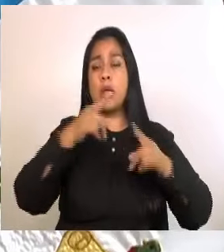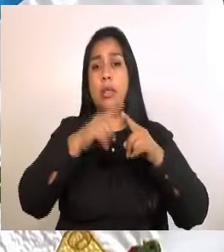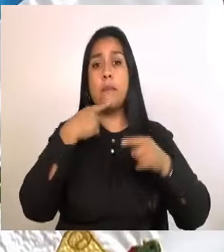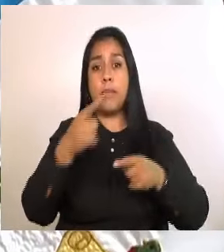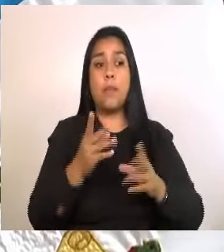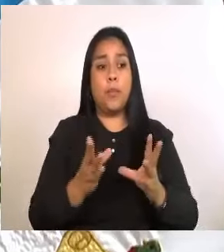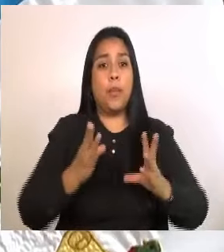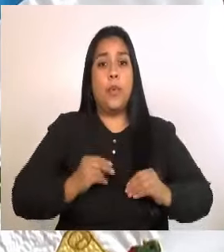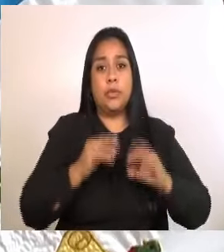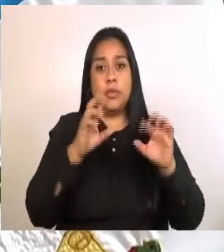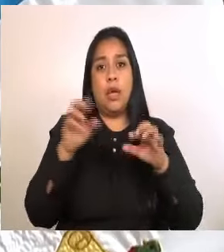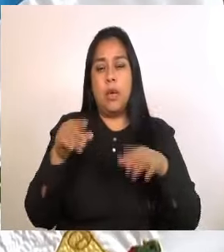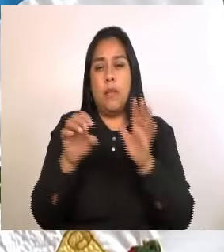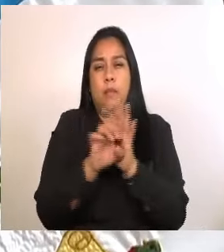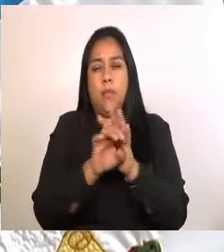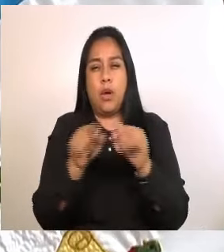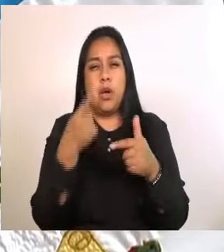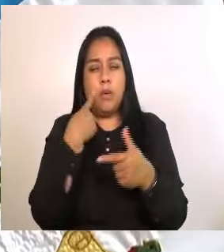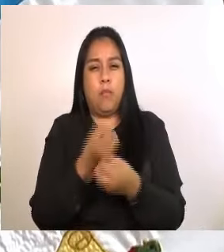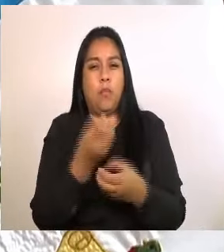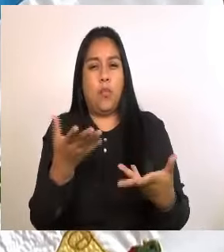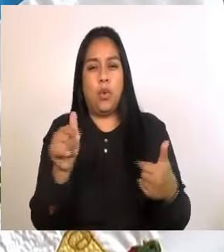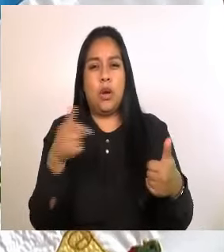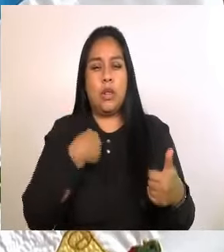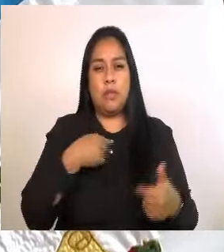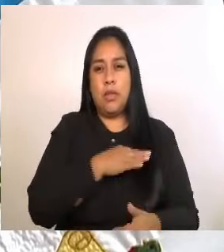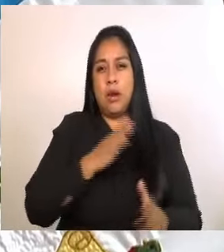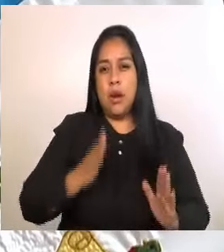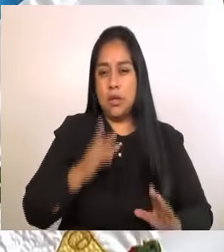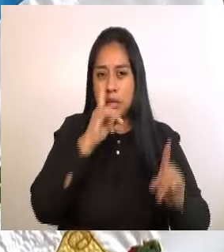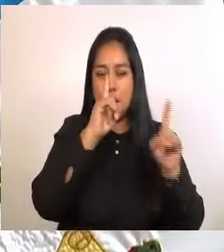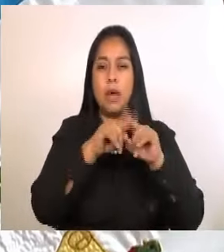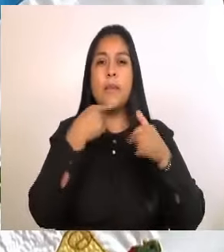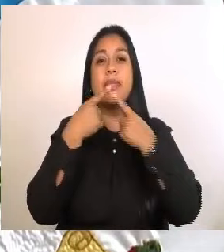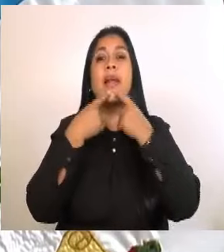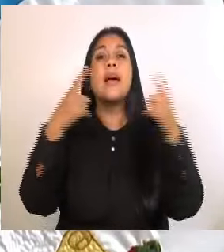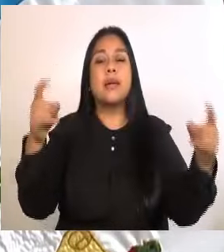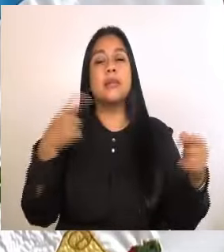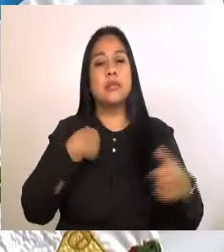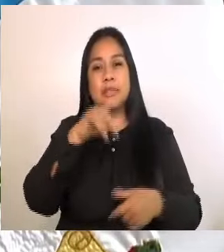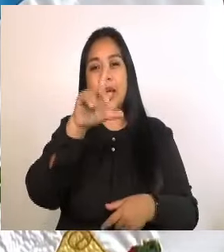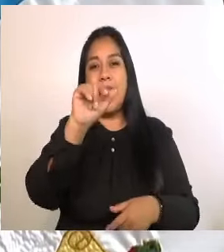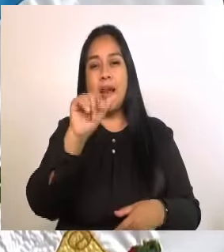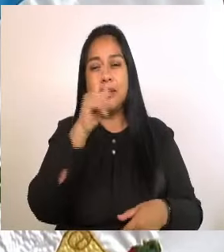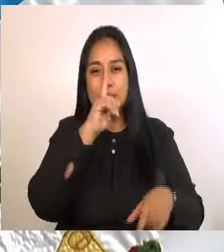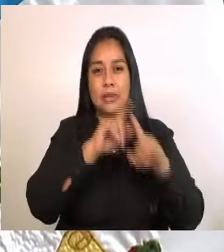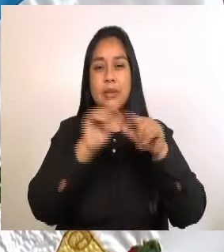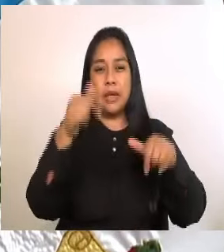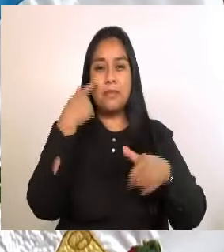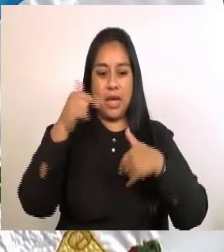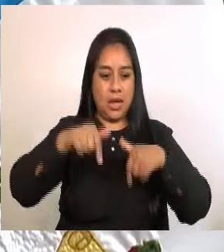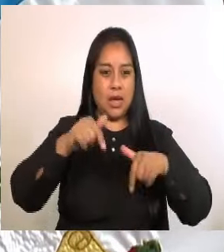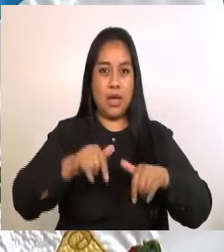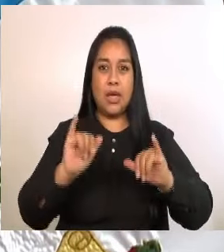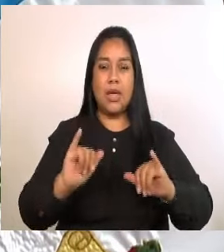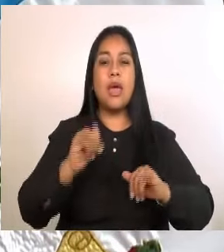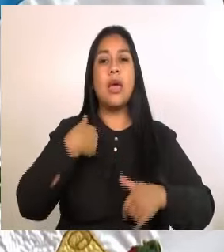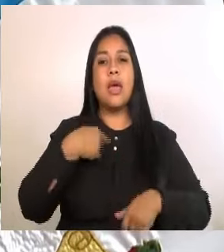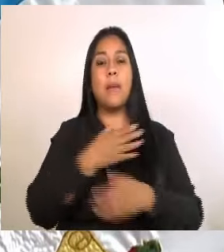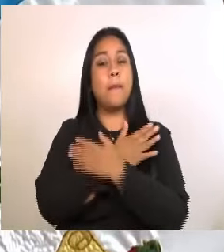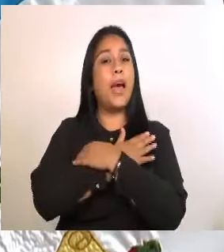por la reunión ministerial de la Declaración de Los Ángeles aquí en mayo, a lo cual